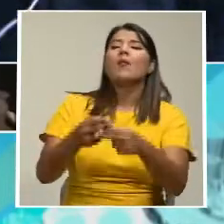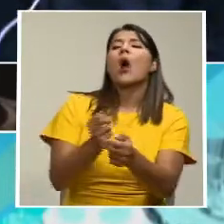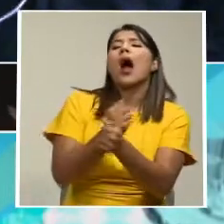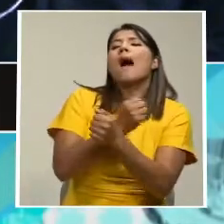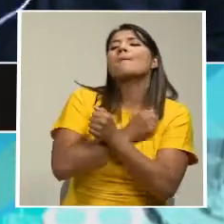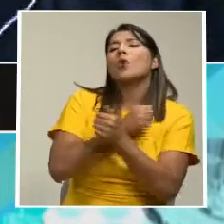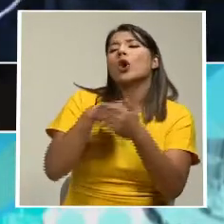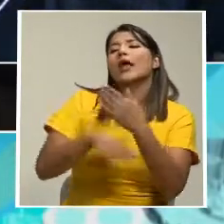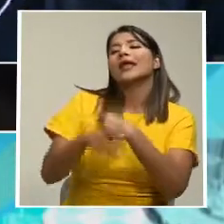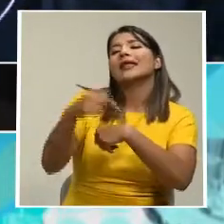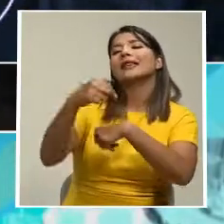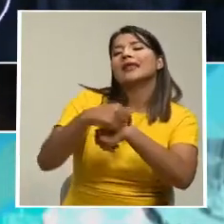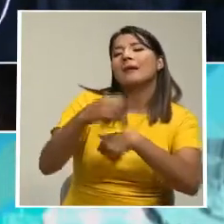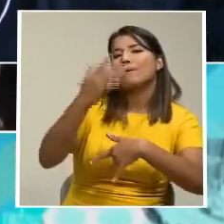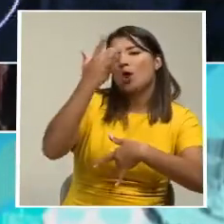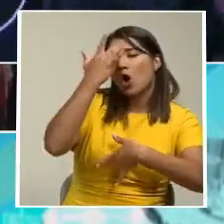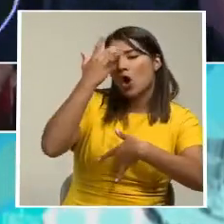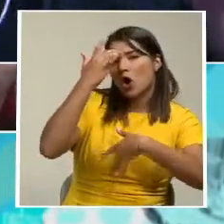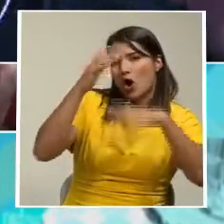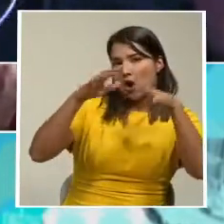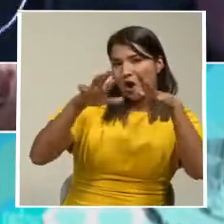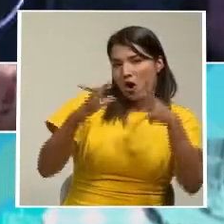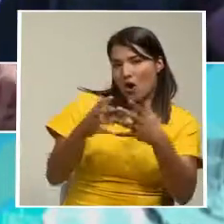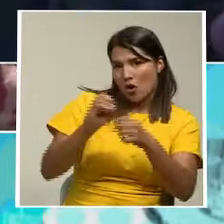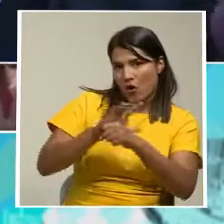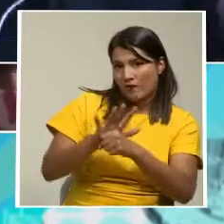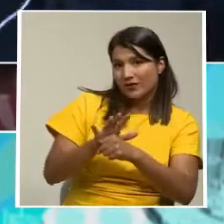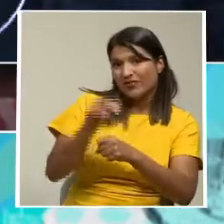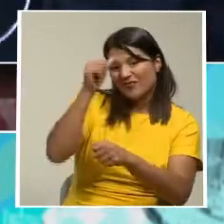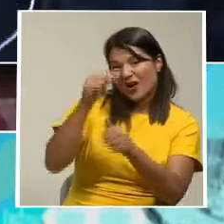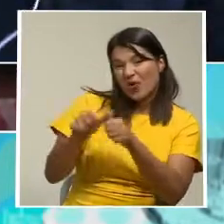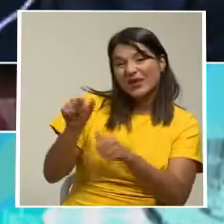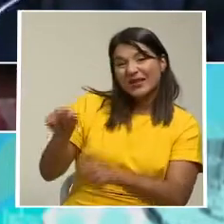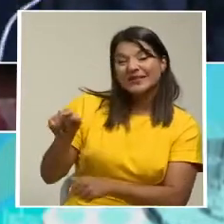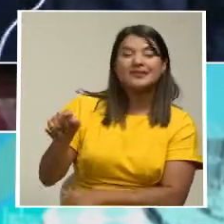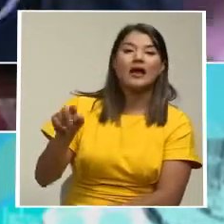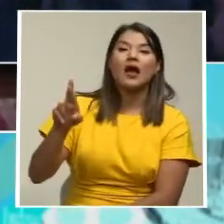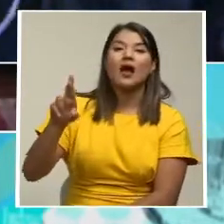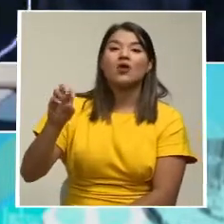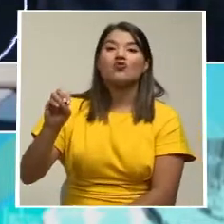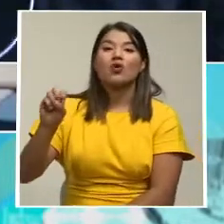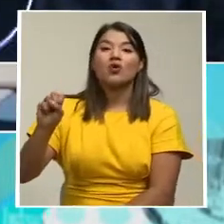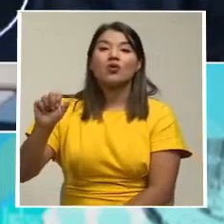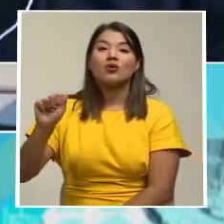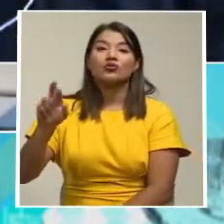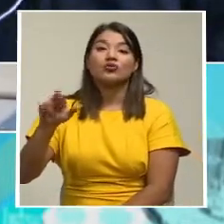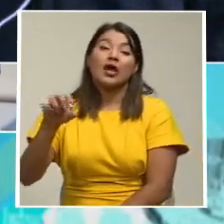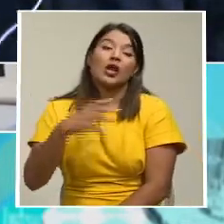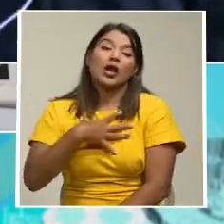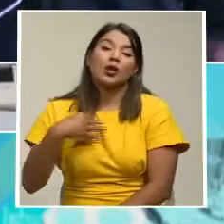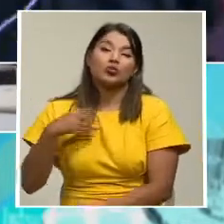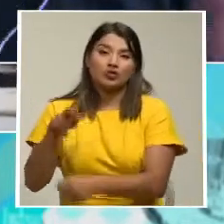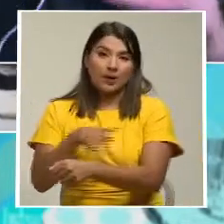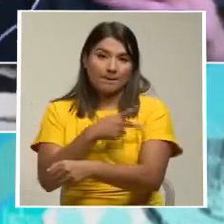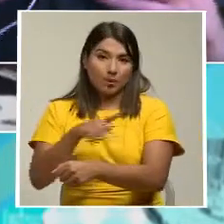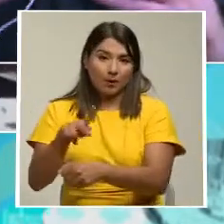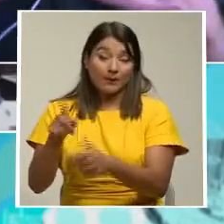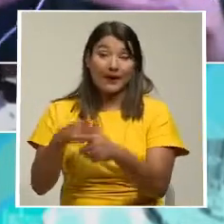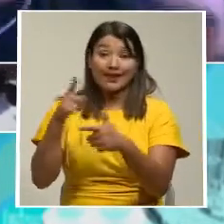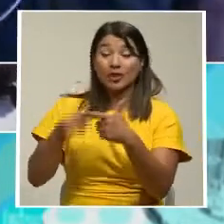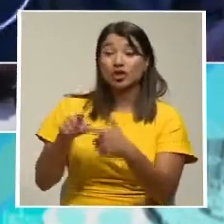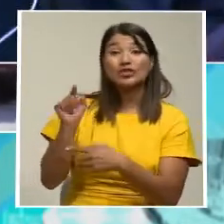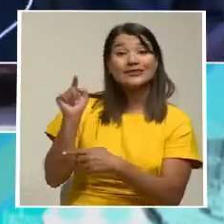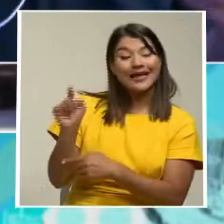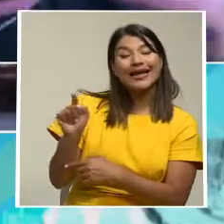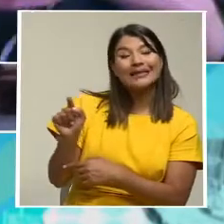a Gabriel García Márquez, porque hay que recordar que Rosario Murillo tiene pretensiones de poeta, ¿no? Entonces ella